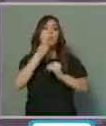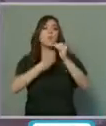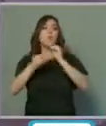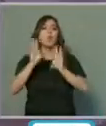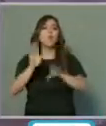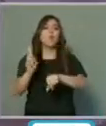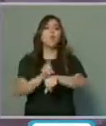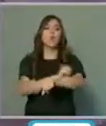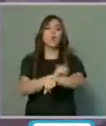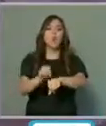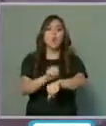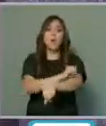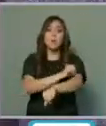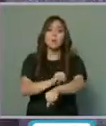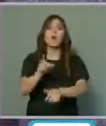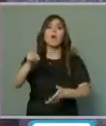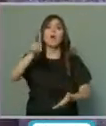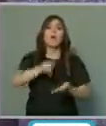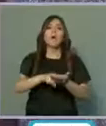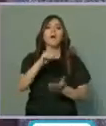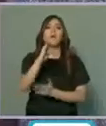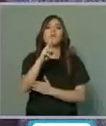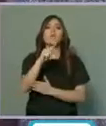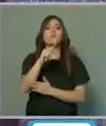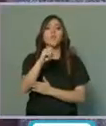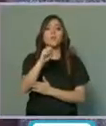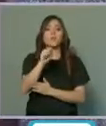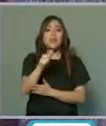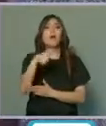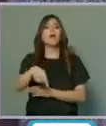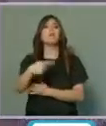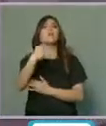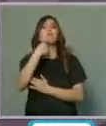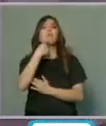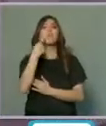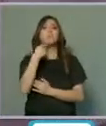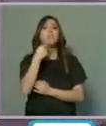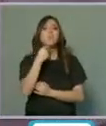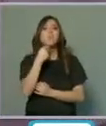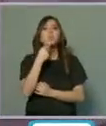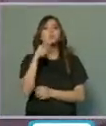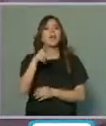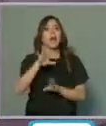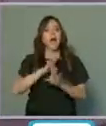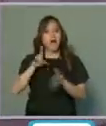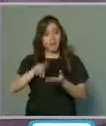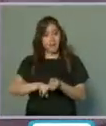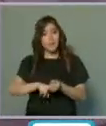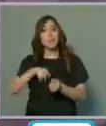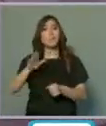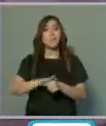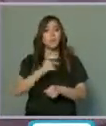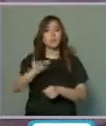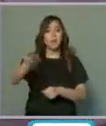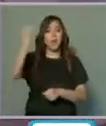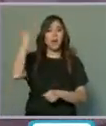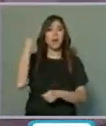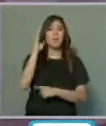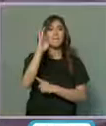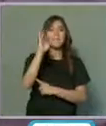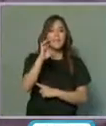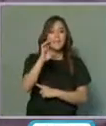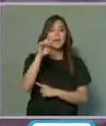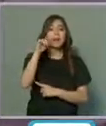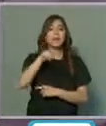sabor dulce. ¿Por qué? Porque tiene fructosa, que es azúcar natural. ¿Sí? Ok, Si tú sí. te fijas la leche, por eso desde que somos muy bebés, los